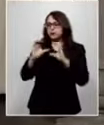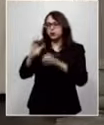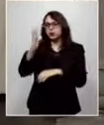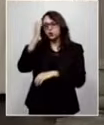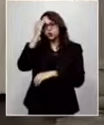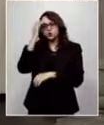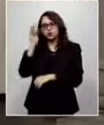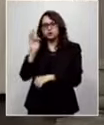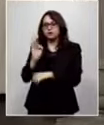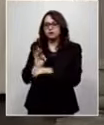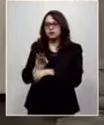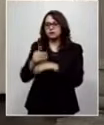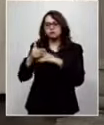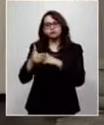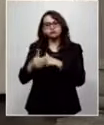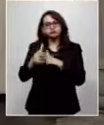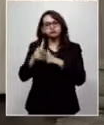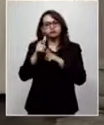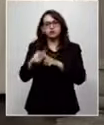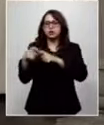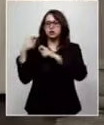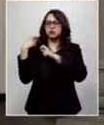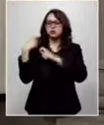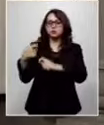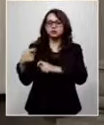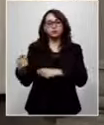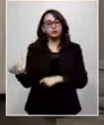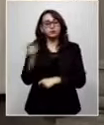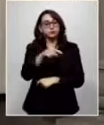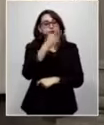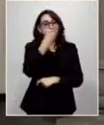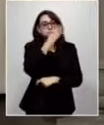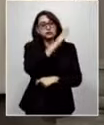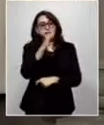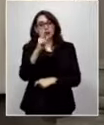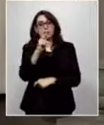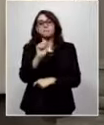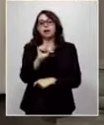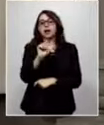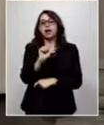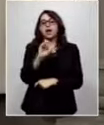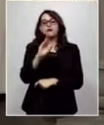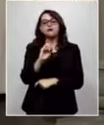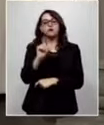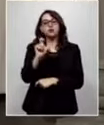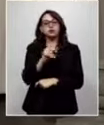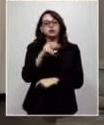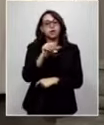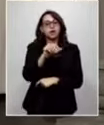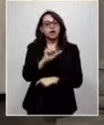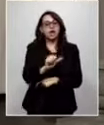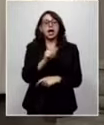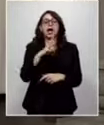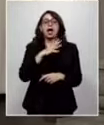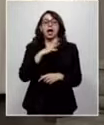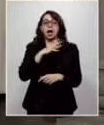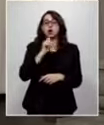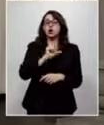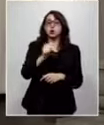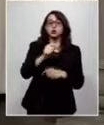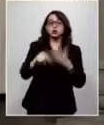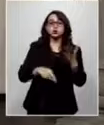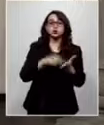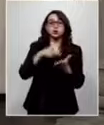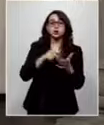defensa, cuidado. Y así como la Biblioteca Palafoxiana, hay muchísimos lugares en este país, empezando por este centro